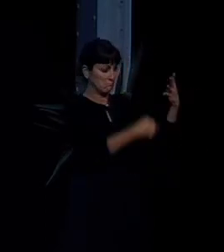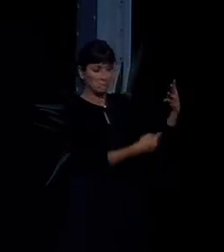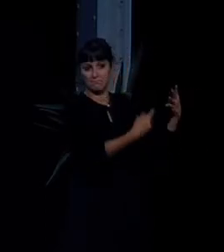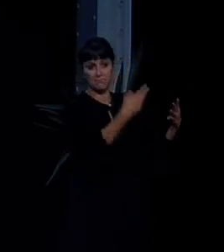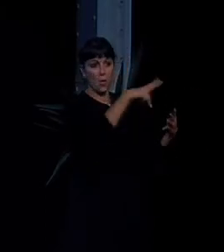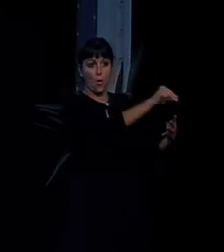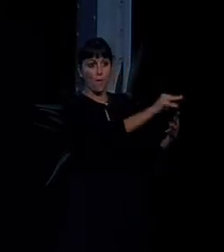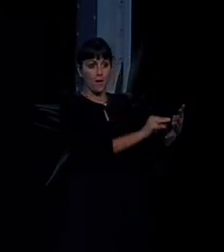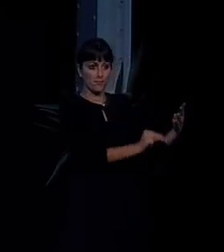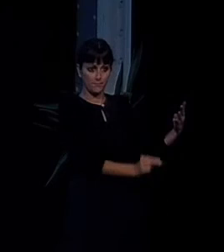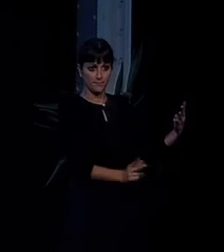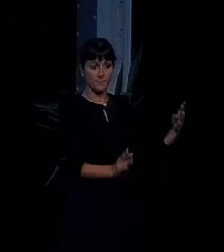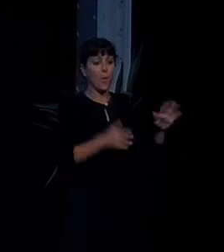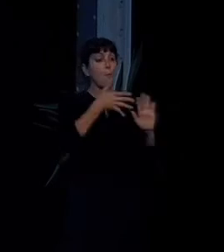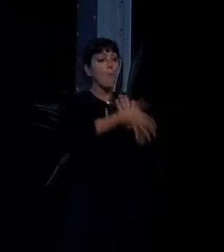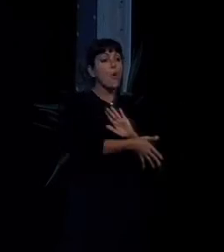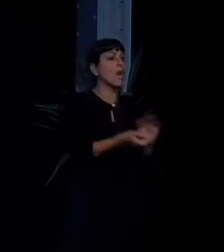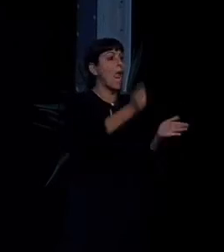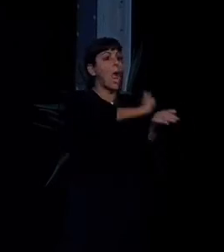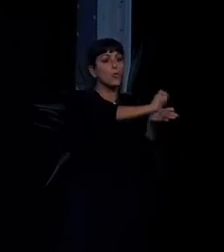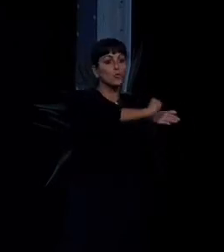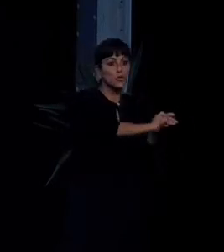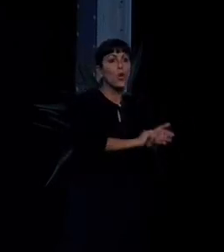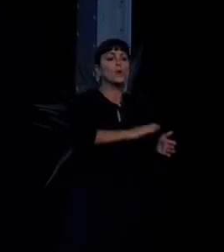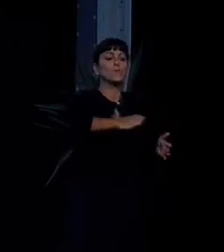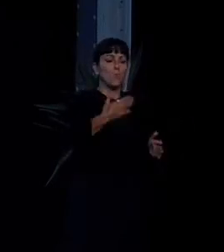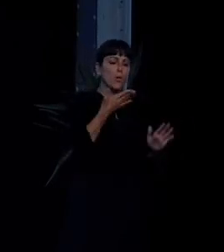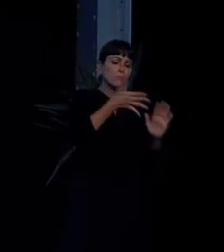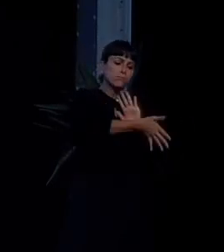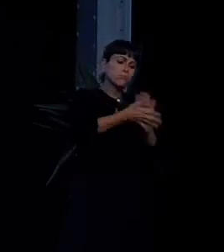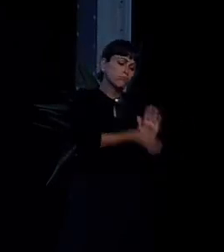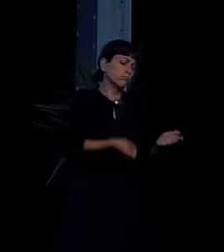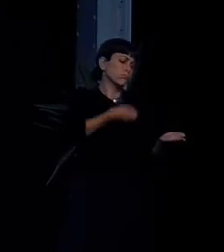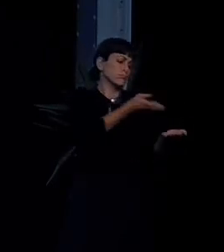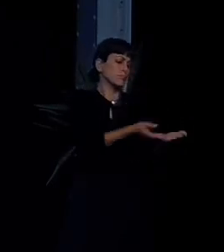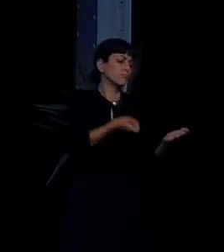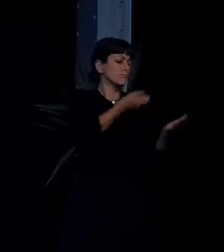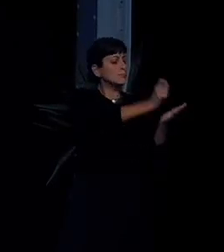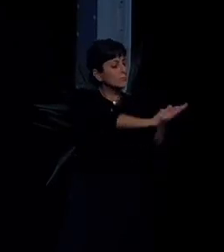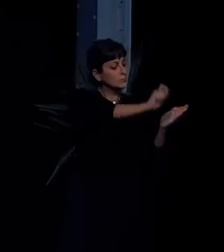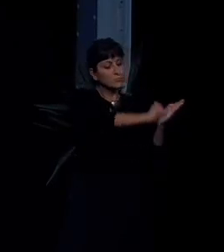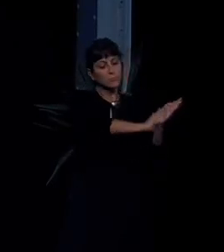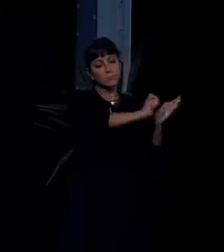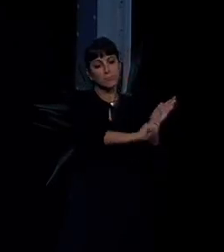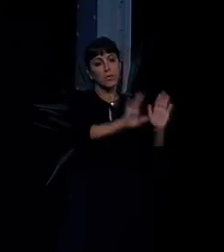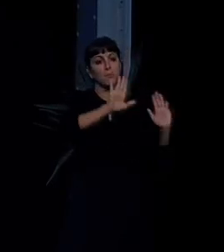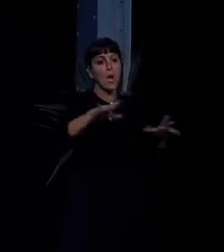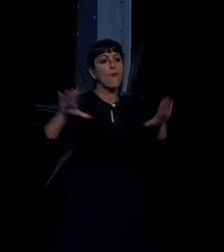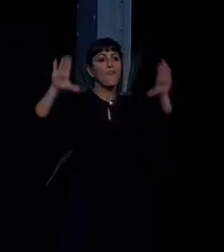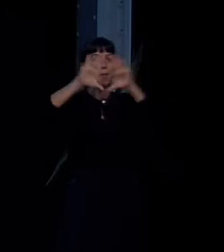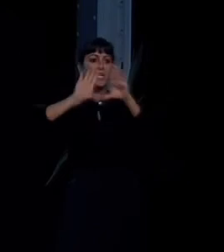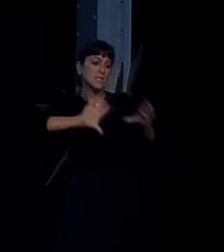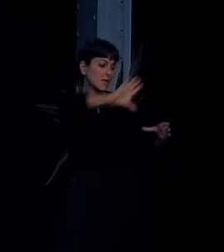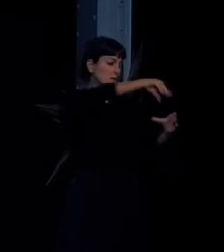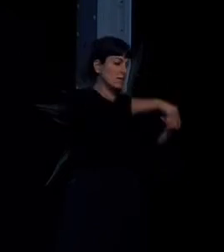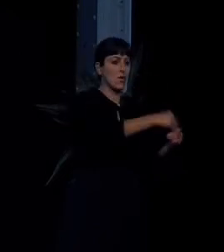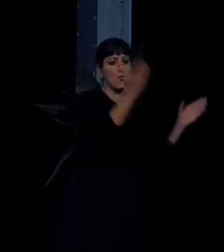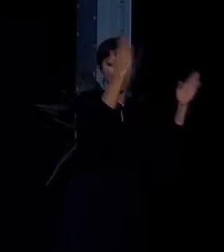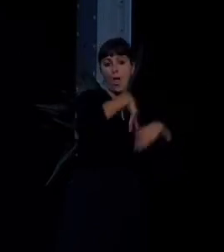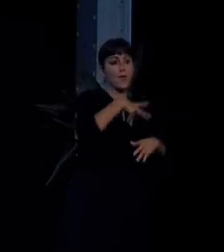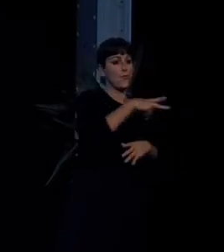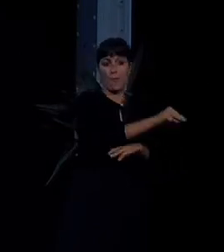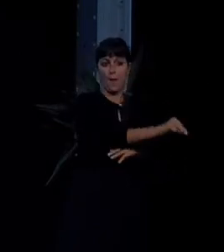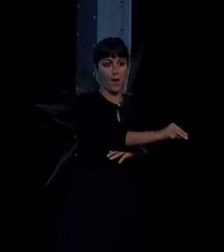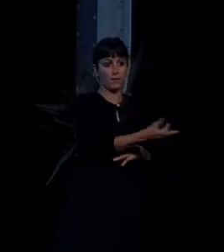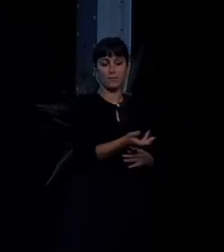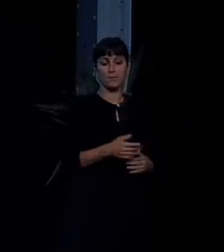autores importantes que son capaces de describir las grandes esencias del ser humano a través de sus teorías si no implementan la perspectiva feminista. Y para